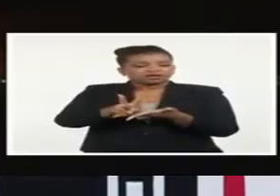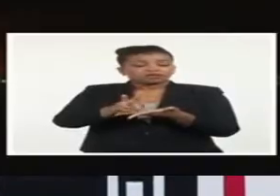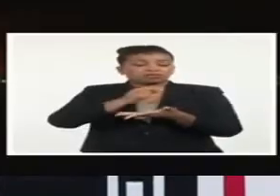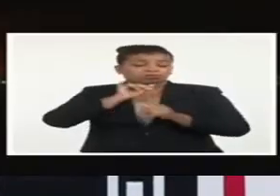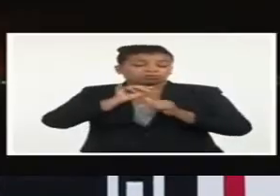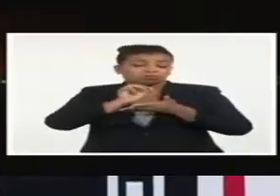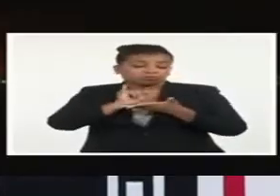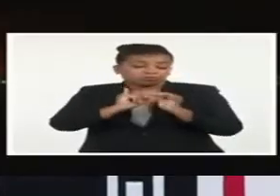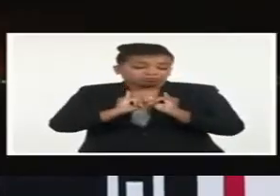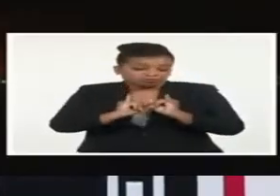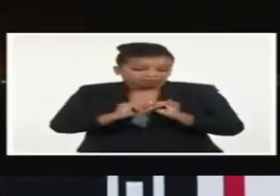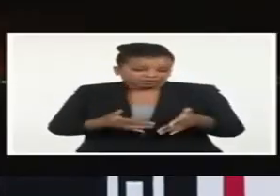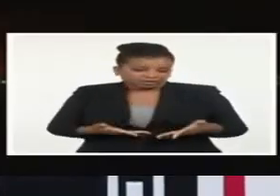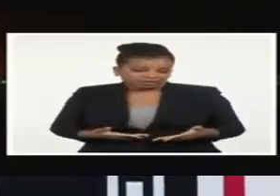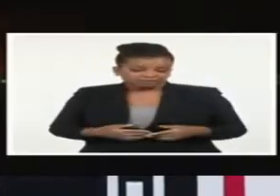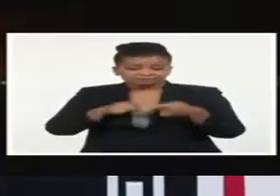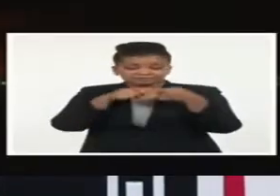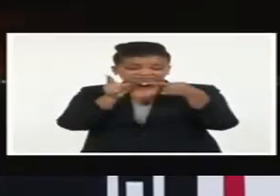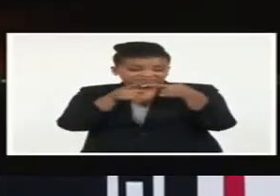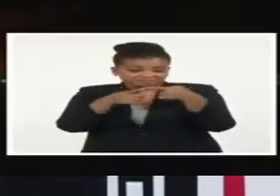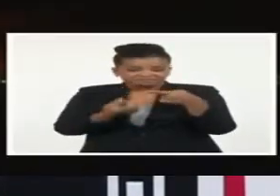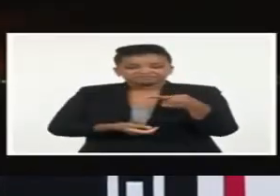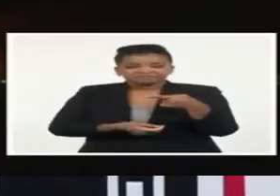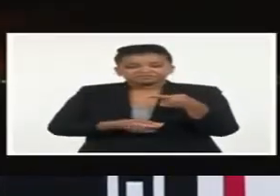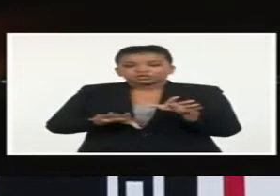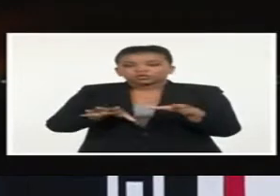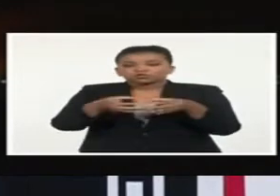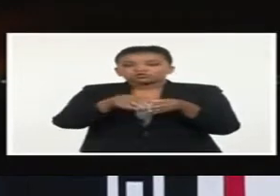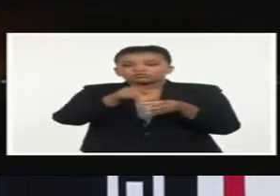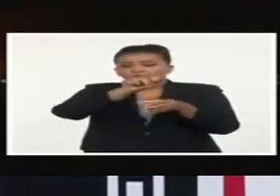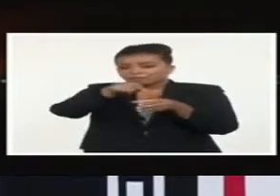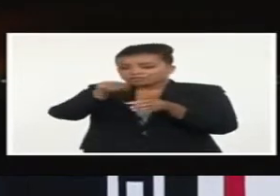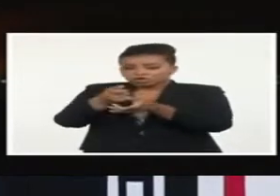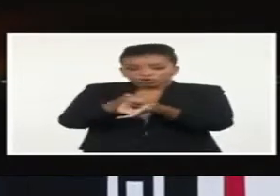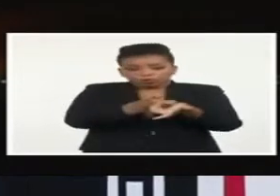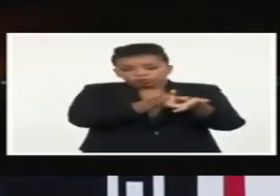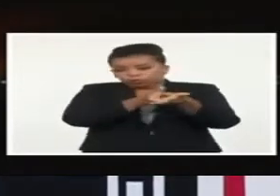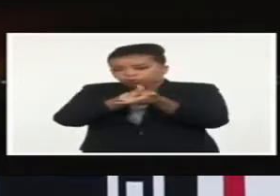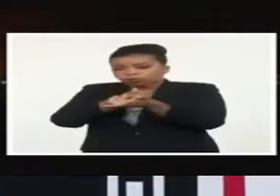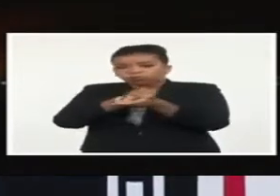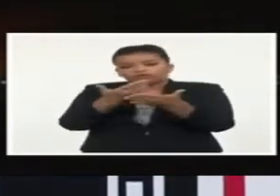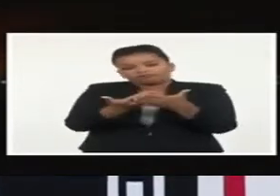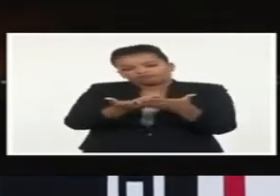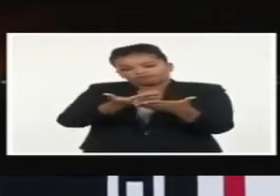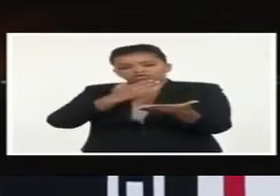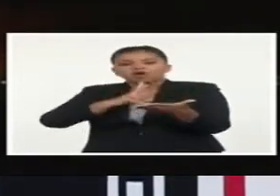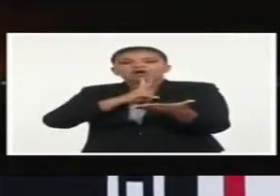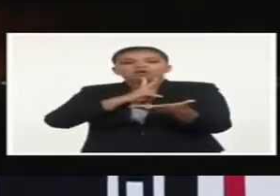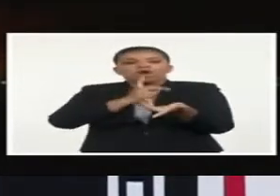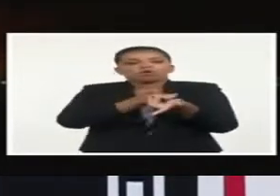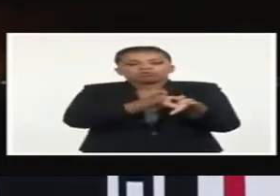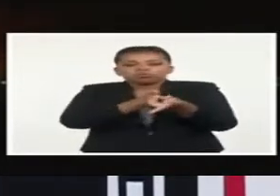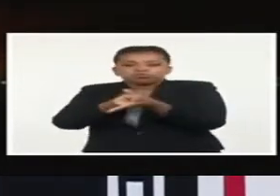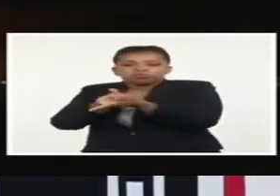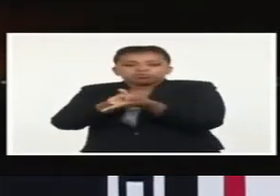no tenga los pilotos de arranque contra incendio funcionando.